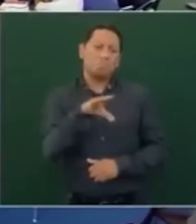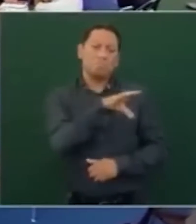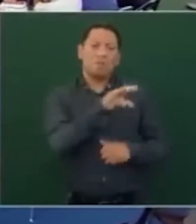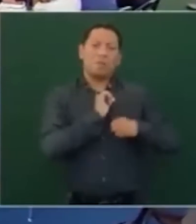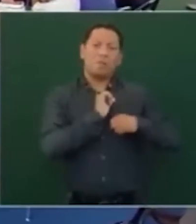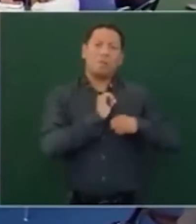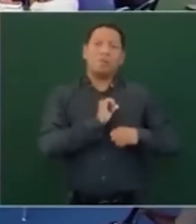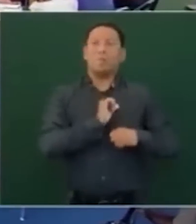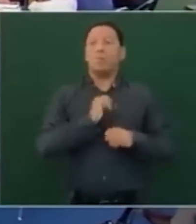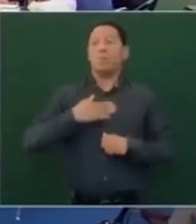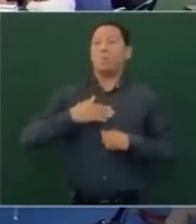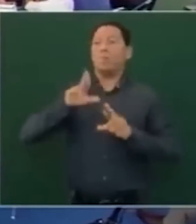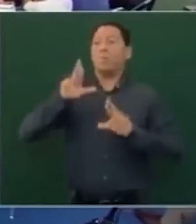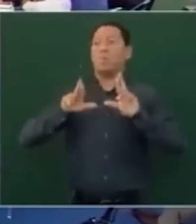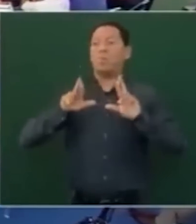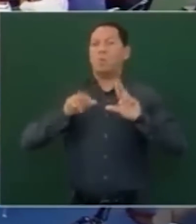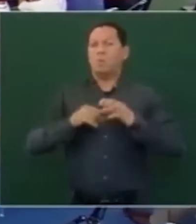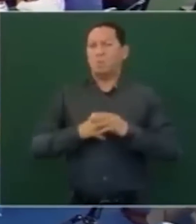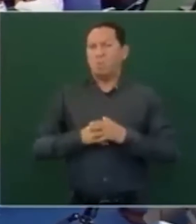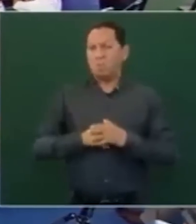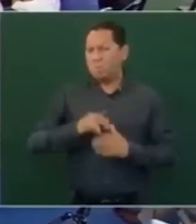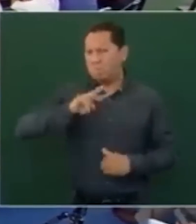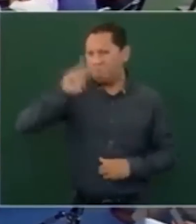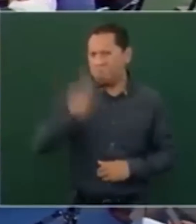como escenografía.